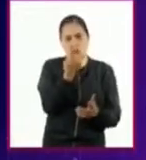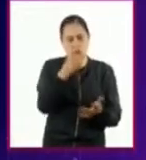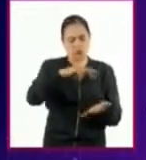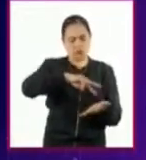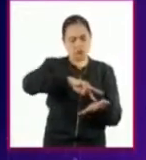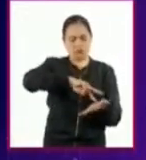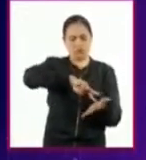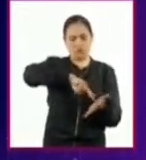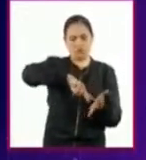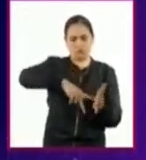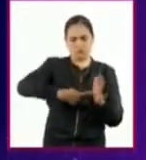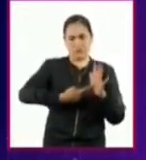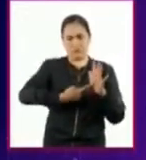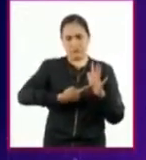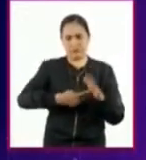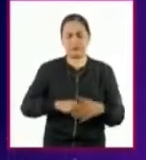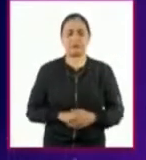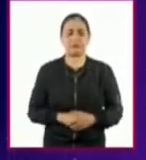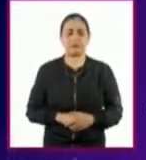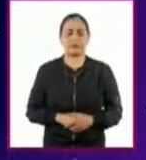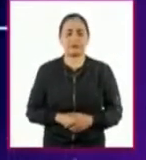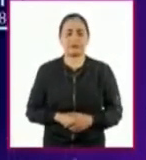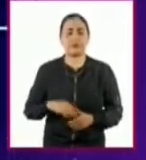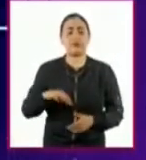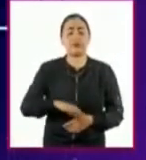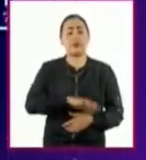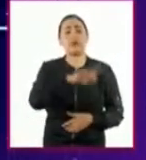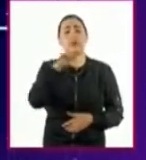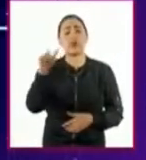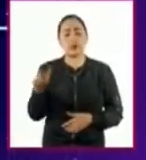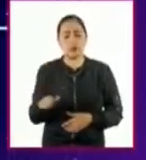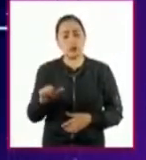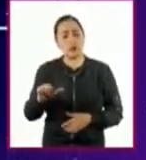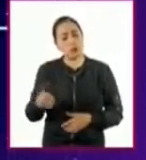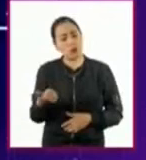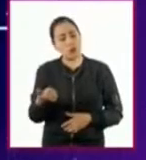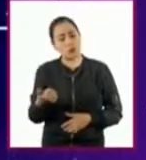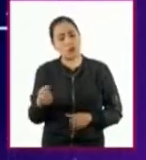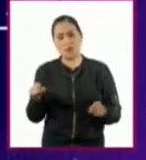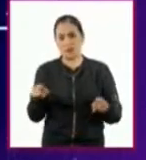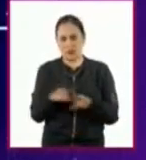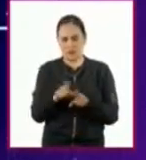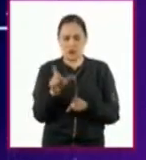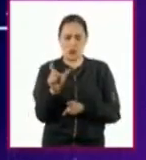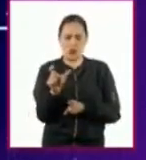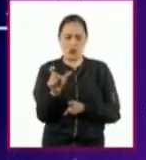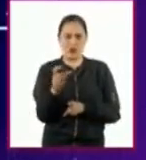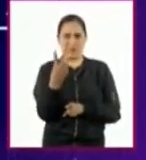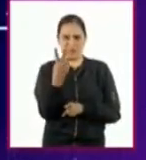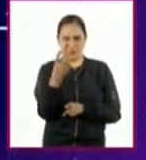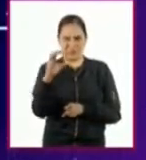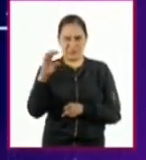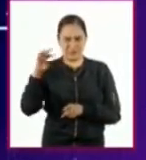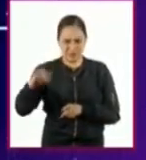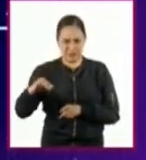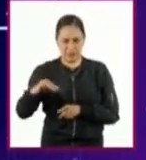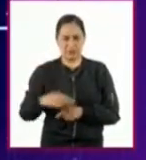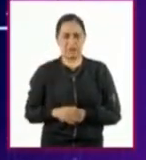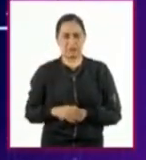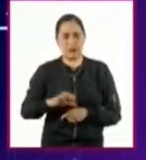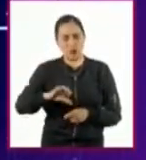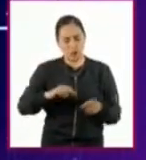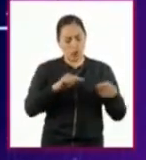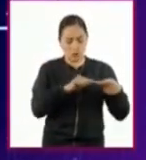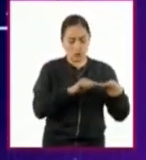segmento anterior. Después, trazamos otra circunferencia con la misma abertura del compás con centro en el